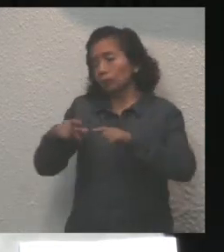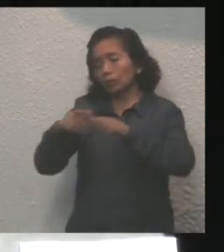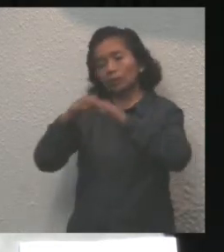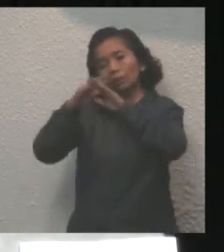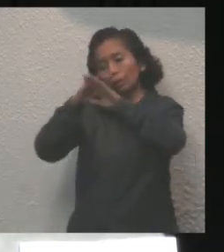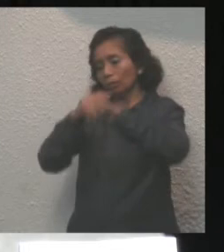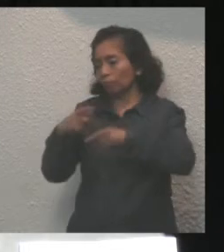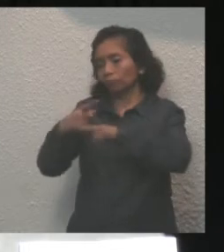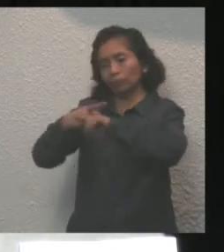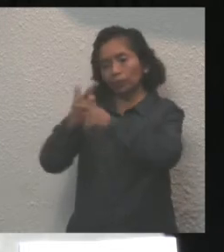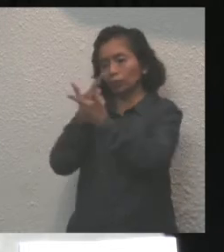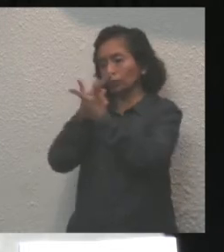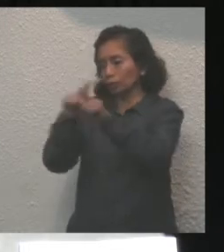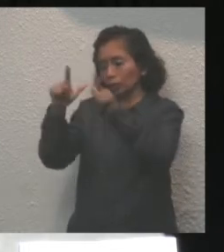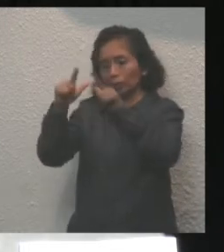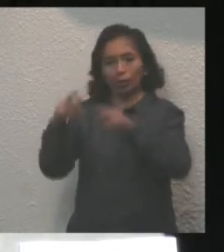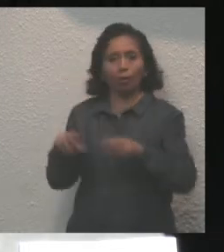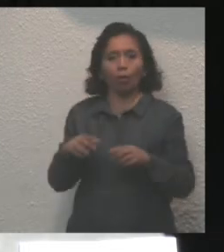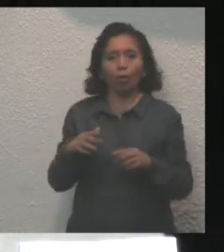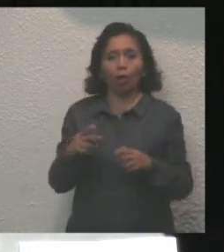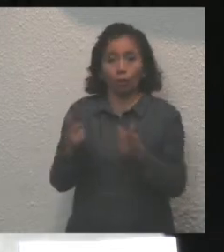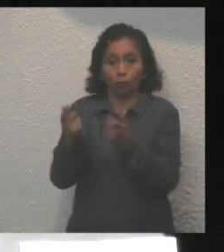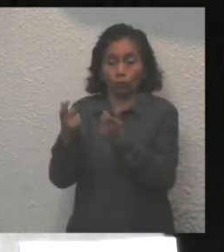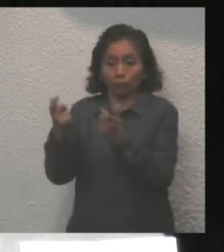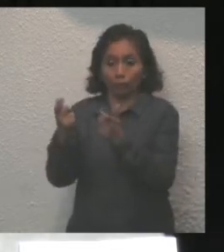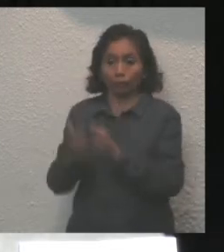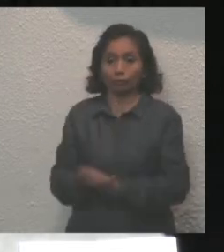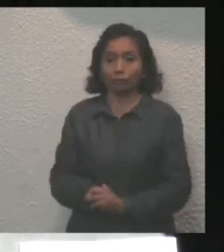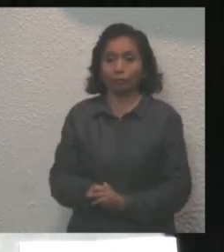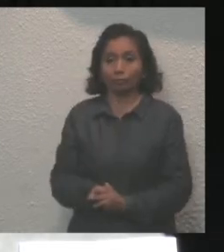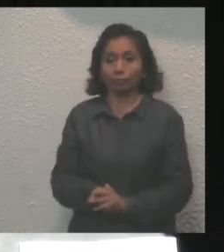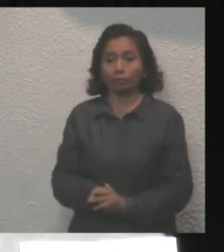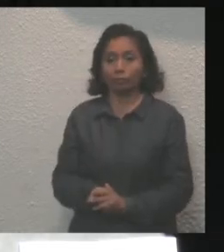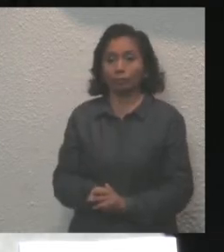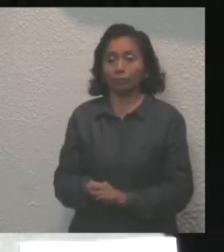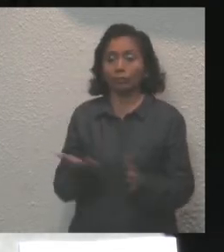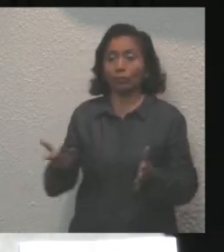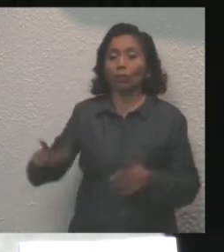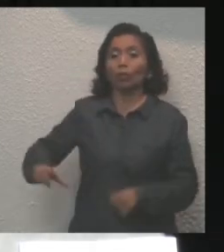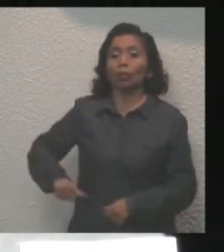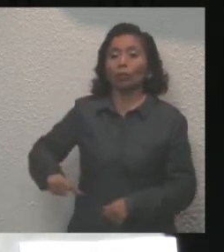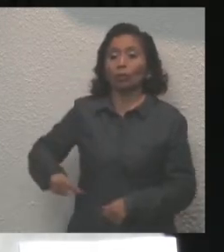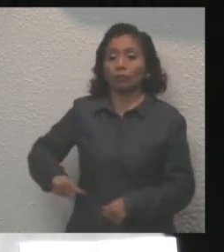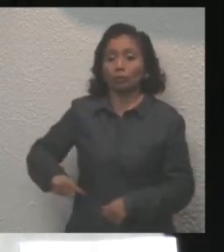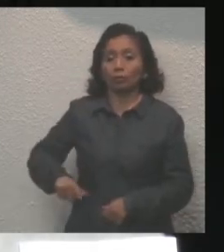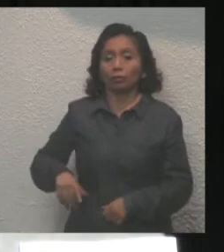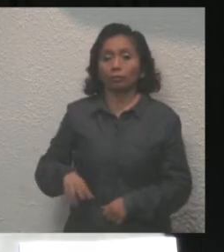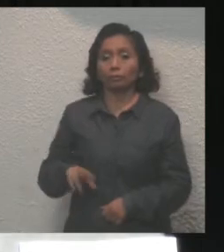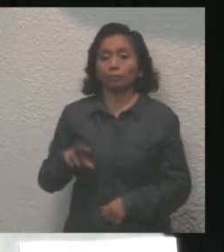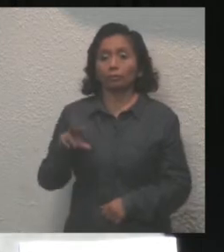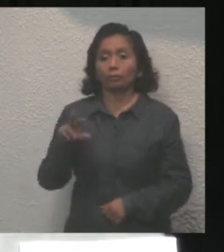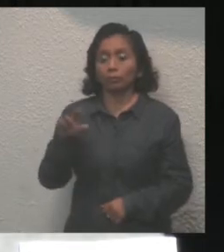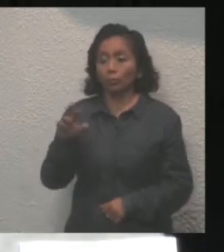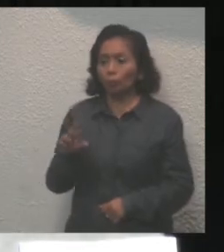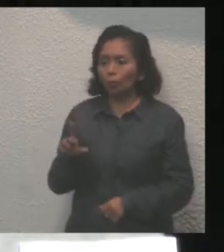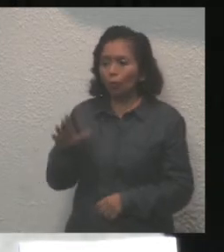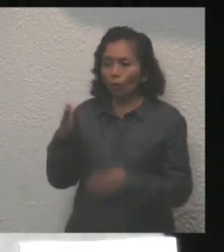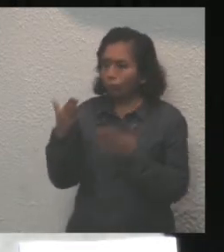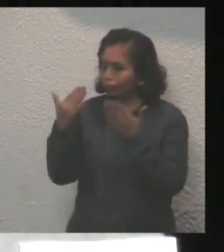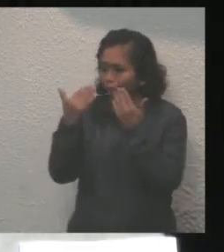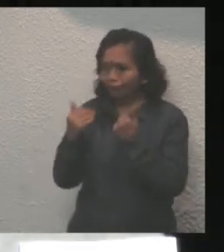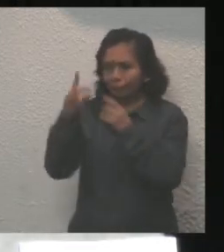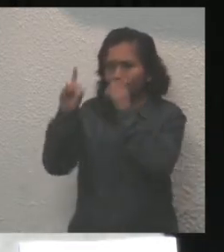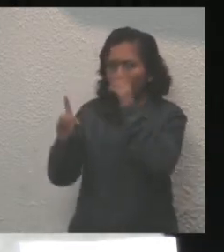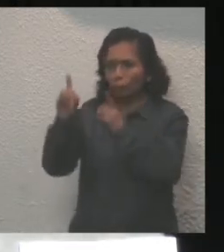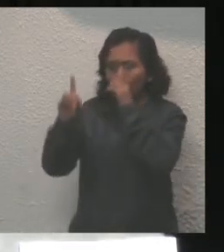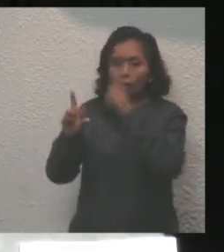productiva, haciendo justicia a nuestros hermanos mayas. Gobernador, no tenga la menor duda que